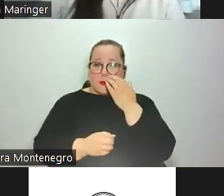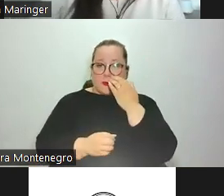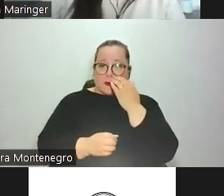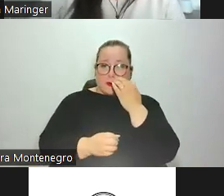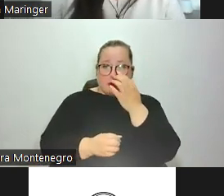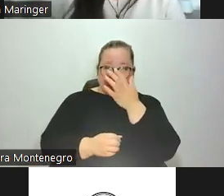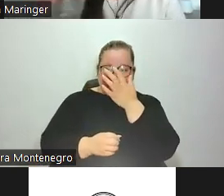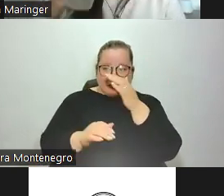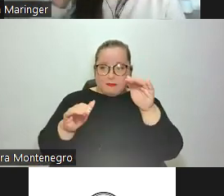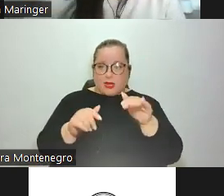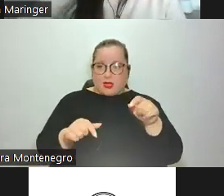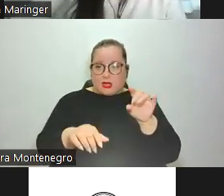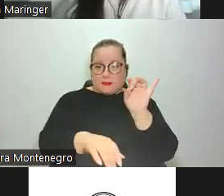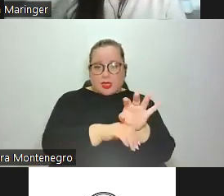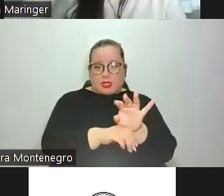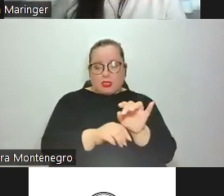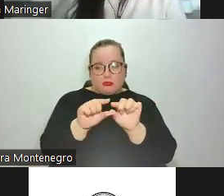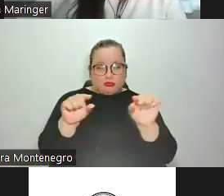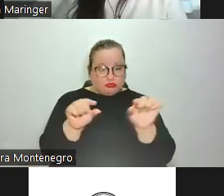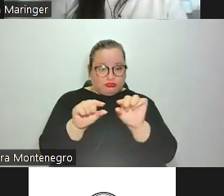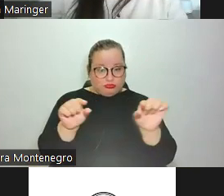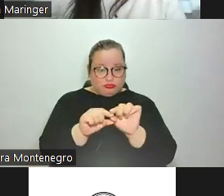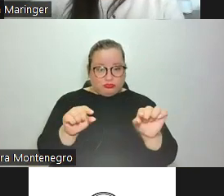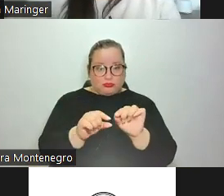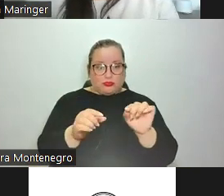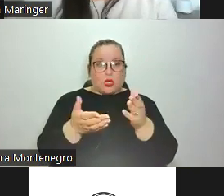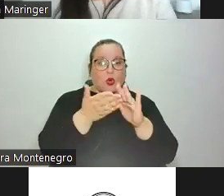mira, en este mismo momento se los voy a dejar acá el link, comunidad.